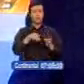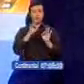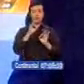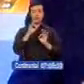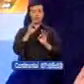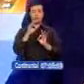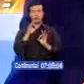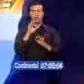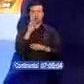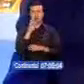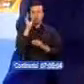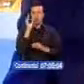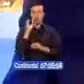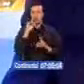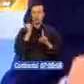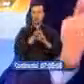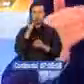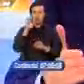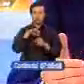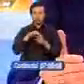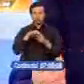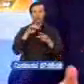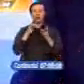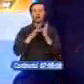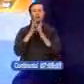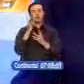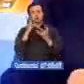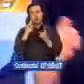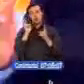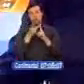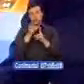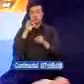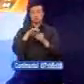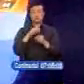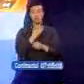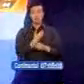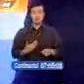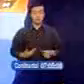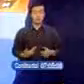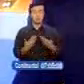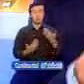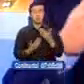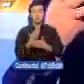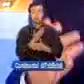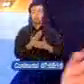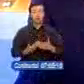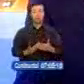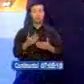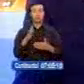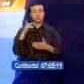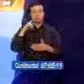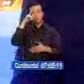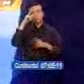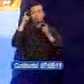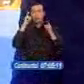17, si no me equivoco, es la primera vuelta electoral, luego en abril, en caso que haya segunda vuelta, y el nuevo presidente con su nuevo gobierno